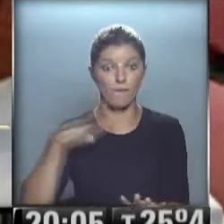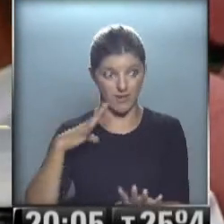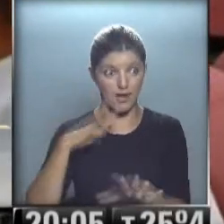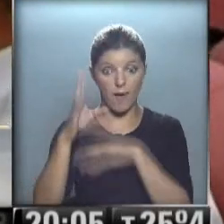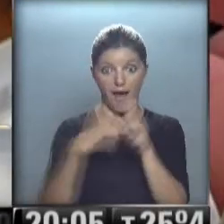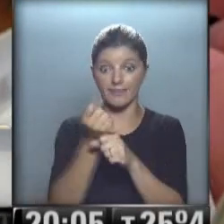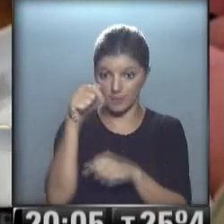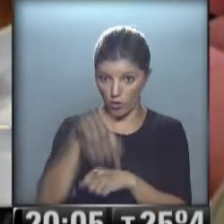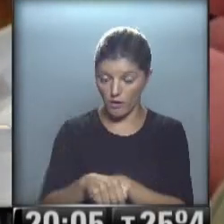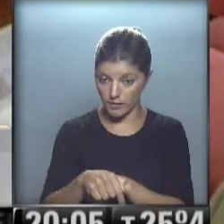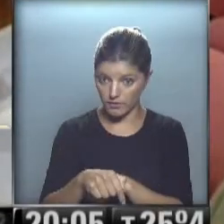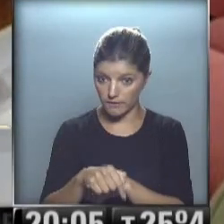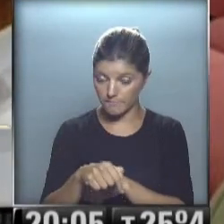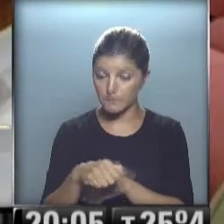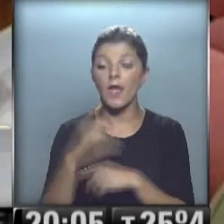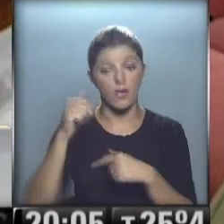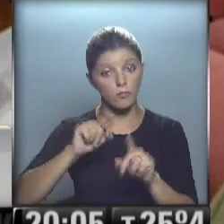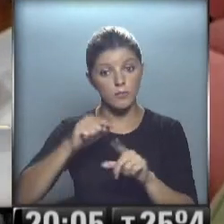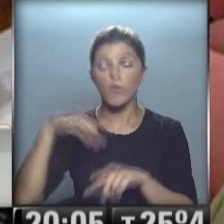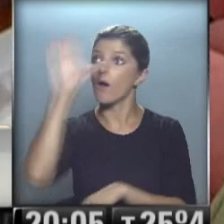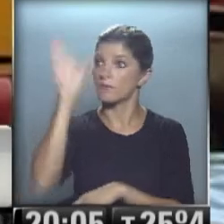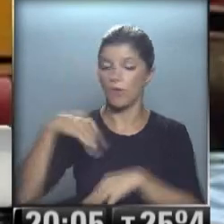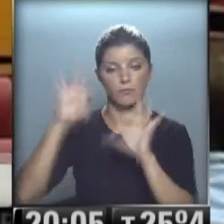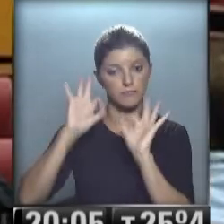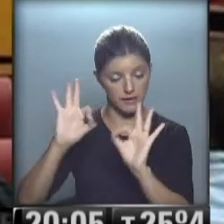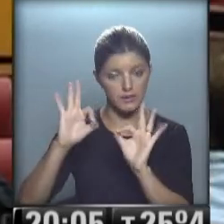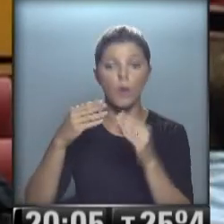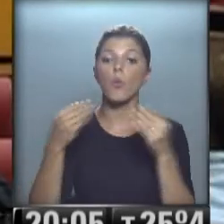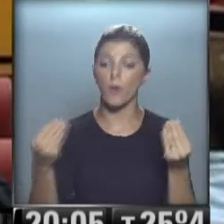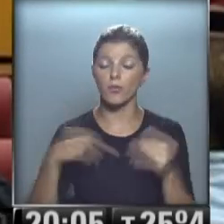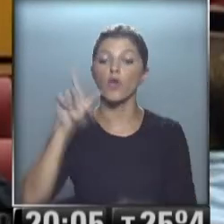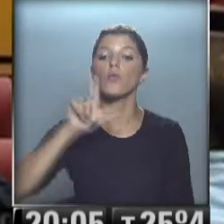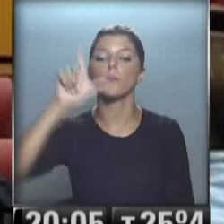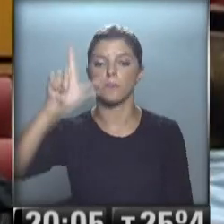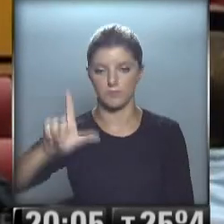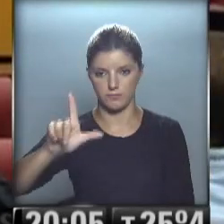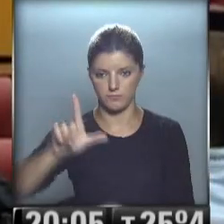señalado que iba a ocurrir. Eso va a ocurrir a partir del lunes.